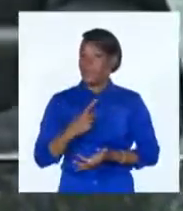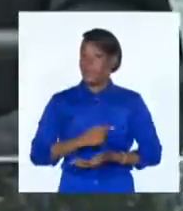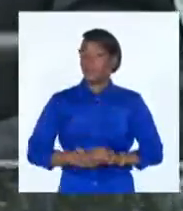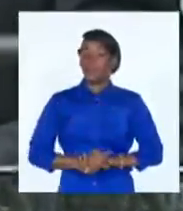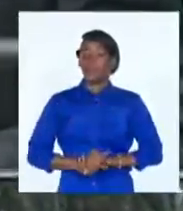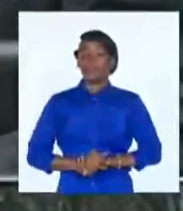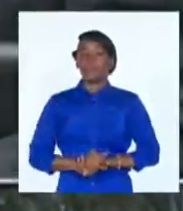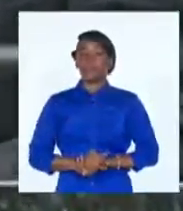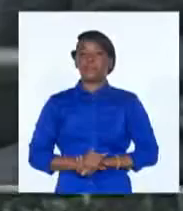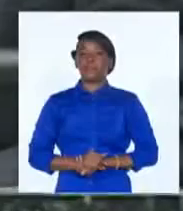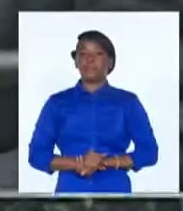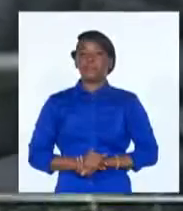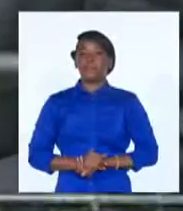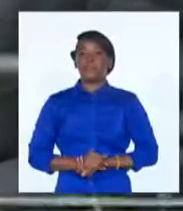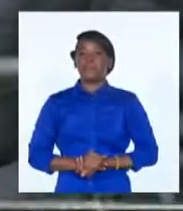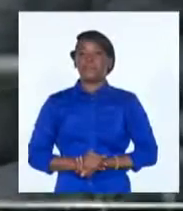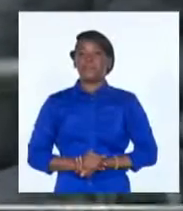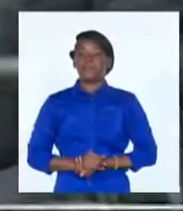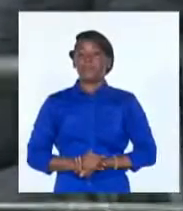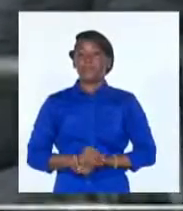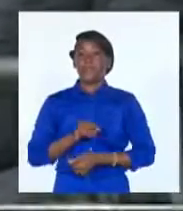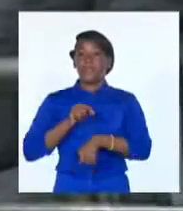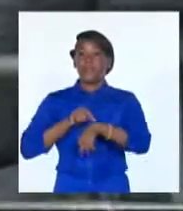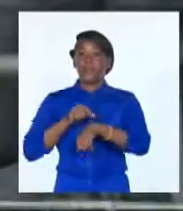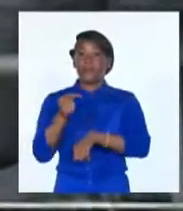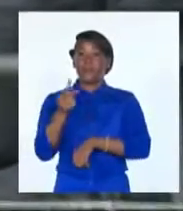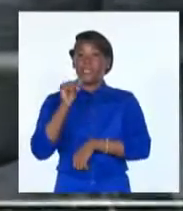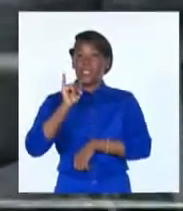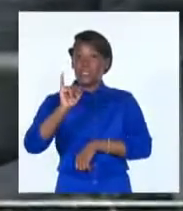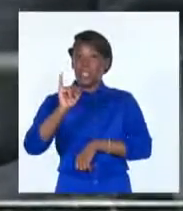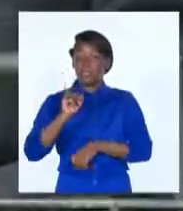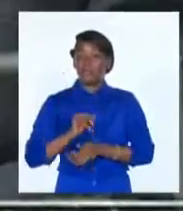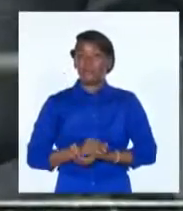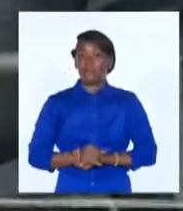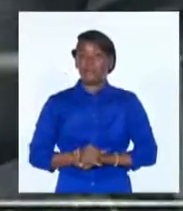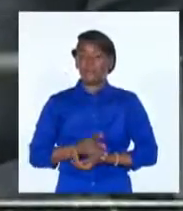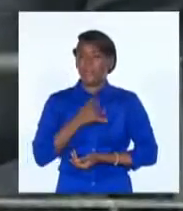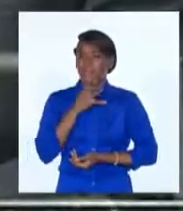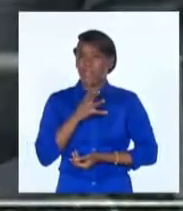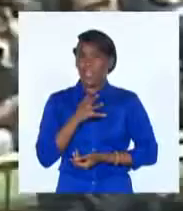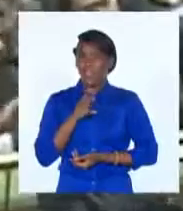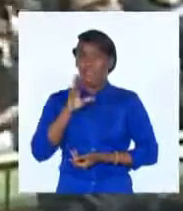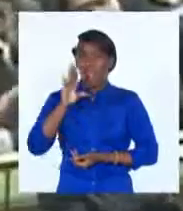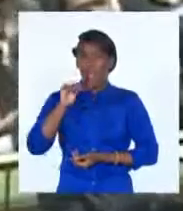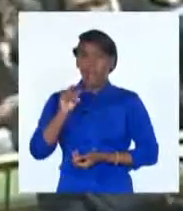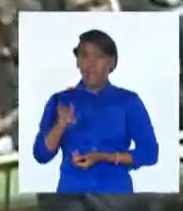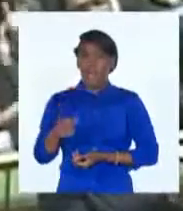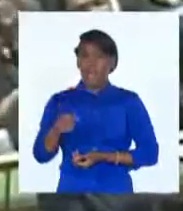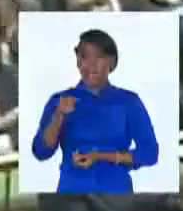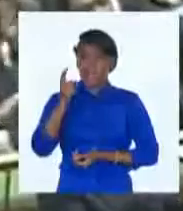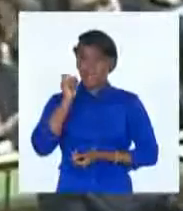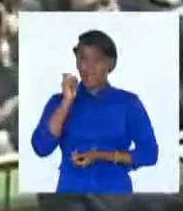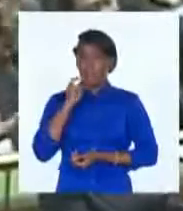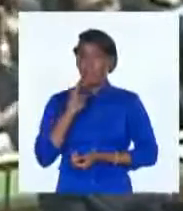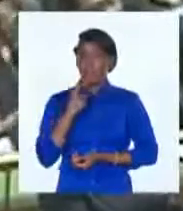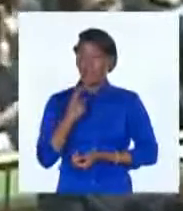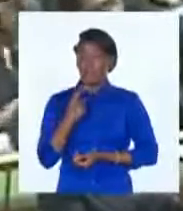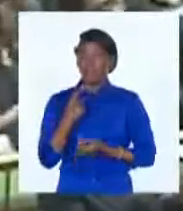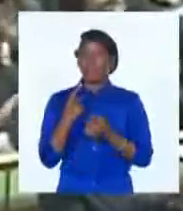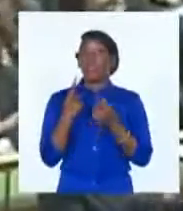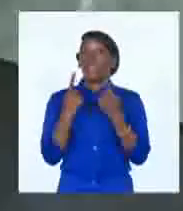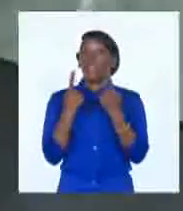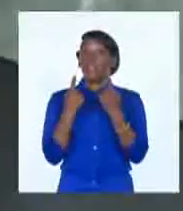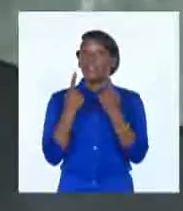disertaciones más breves. En solo 6 minutos, ahora, haciendo gala de la síntesis, ofreció una panorámica de los grandes problemas